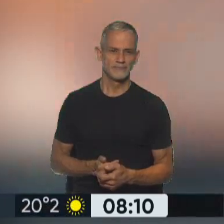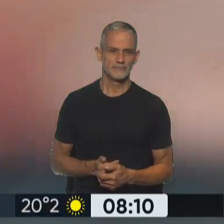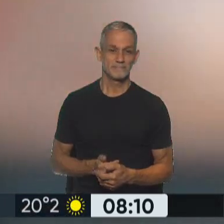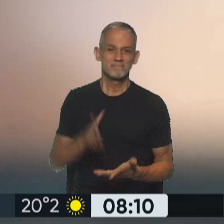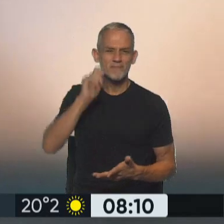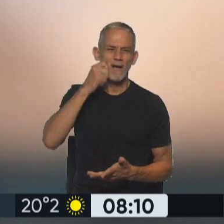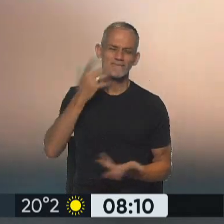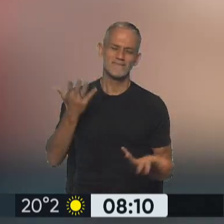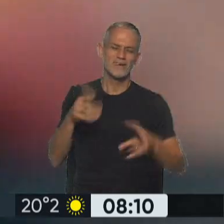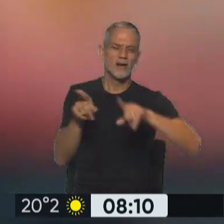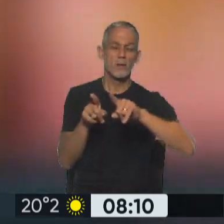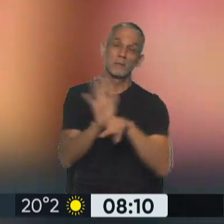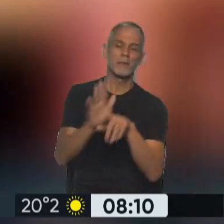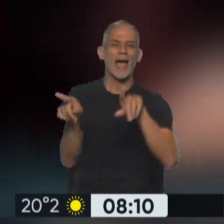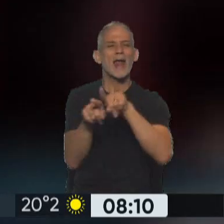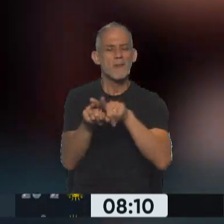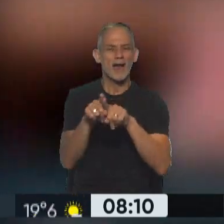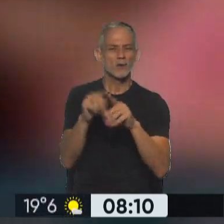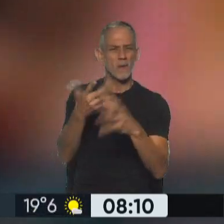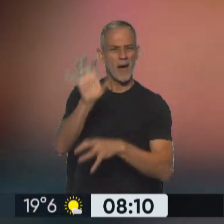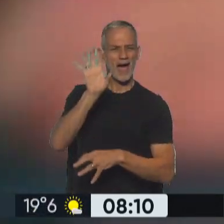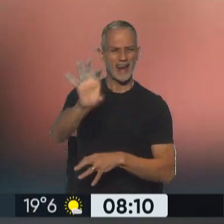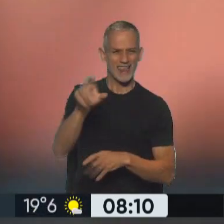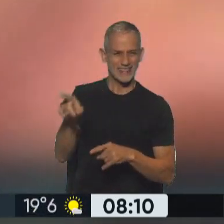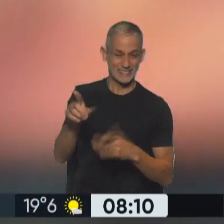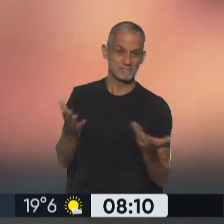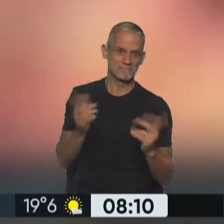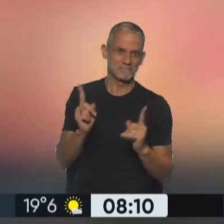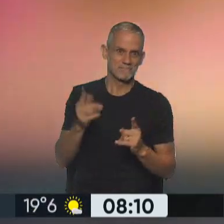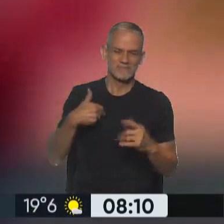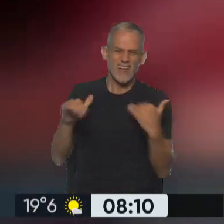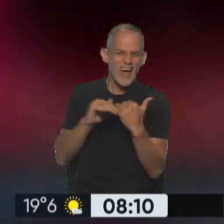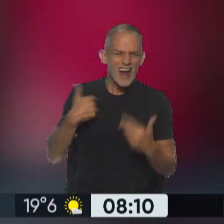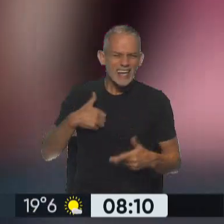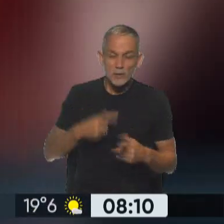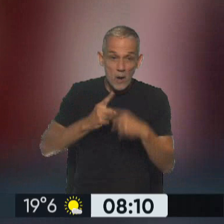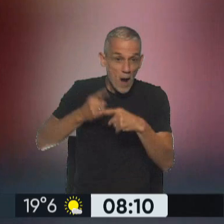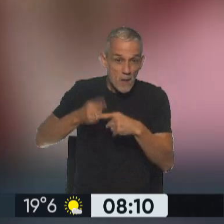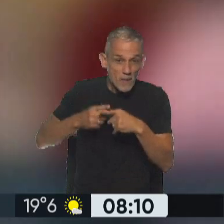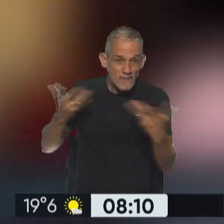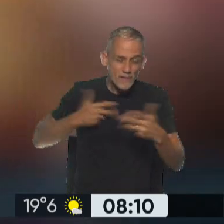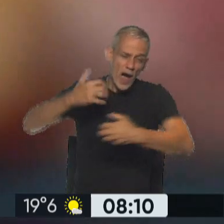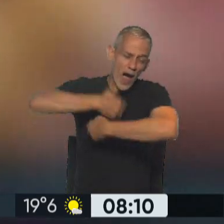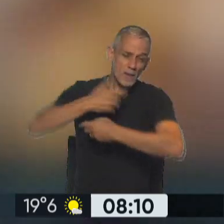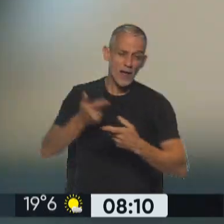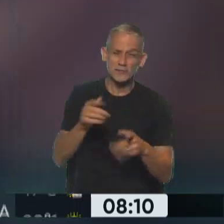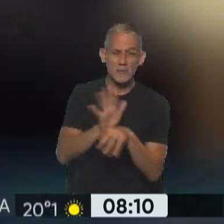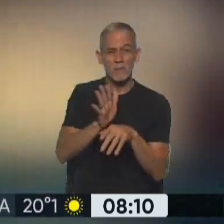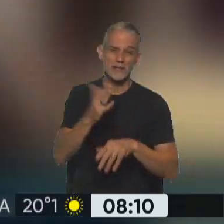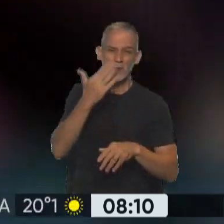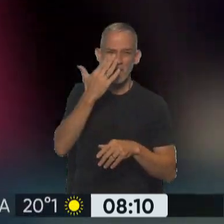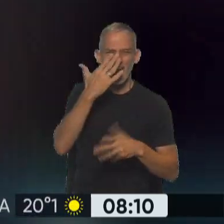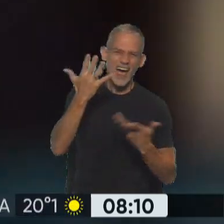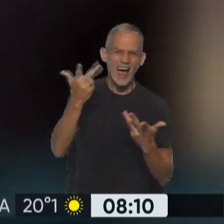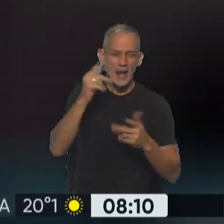Qué lindos hermanos argentinos bangla decís que tenemos impresionante la el festejo si habrás otra que Carnaval carioca